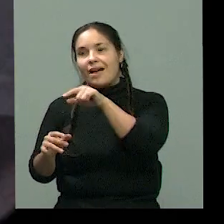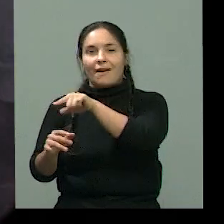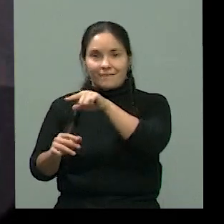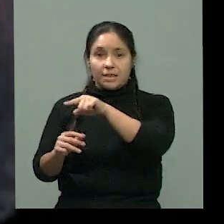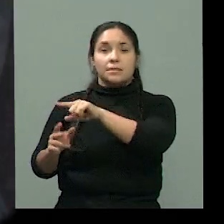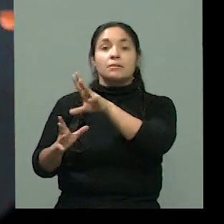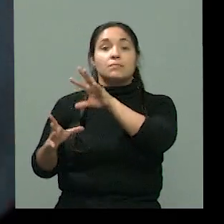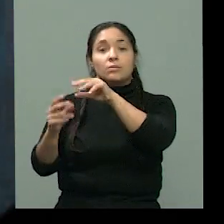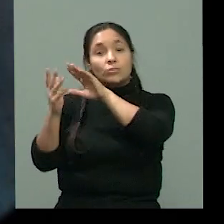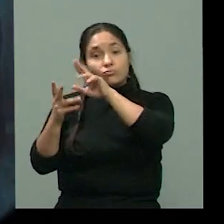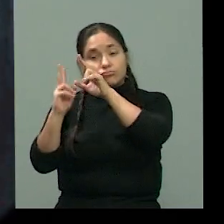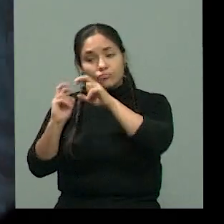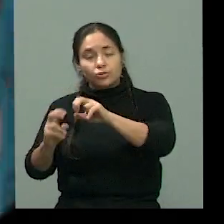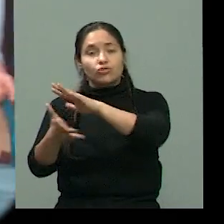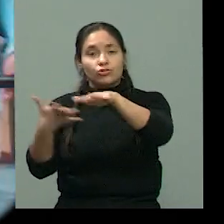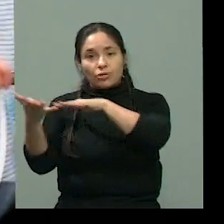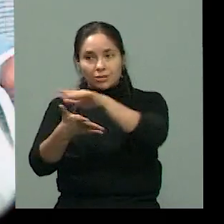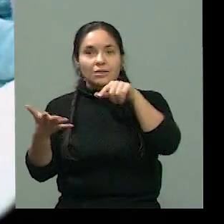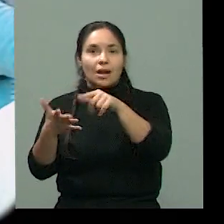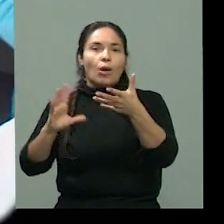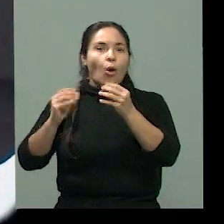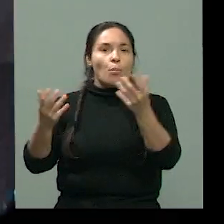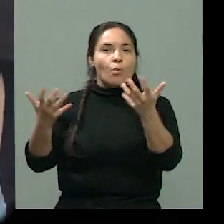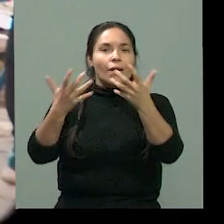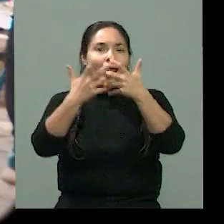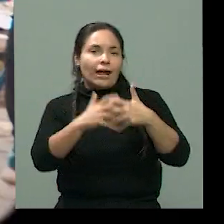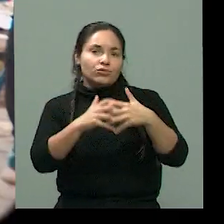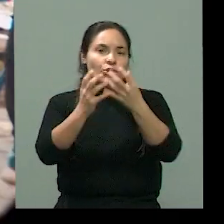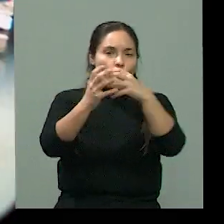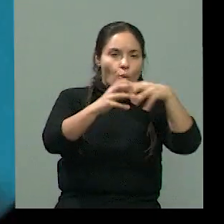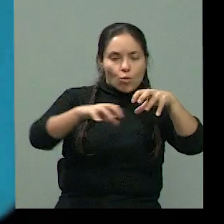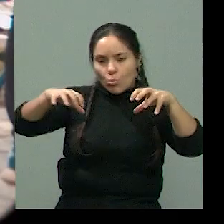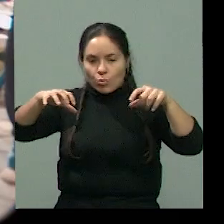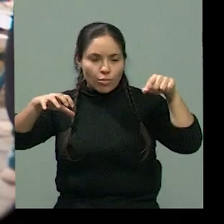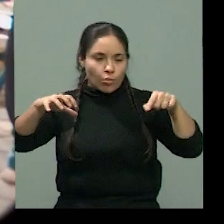ciencias sociales las relaciones de poder entre grupos enfrentados.